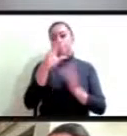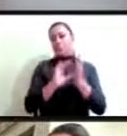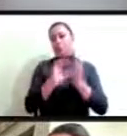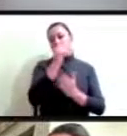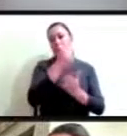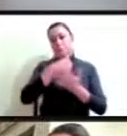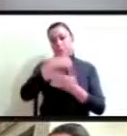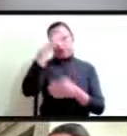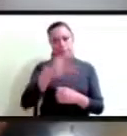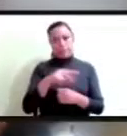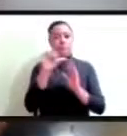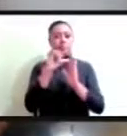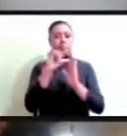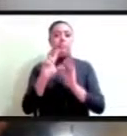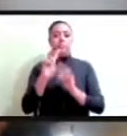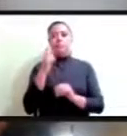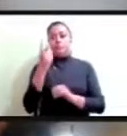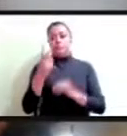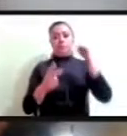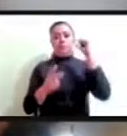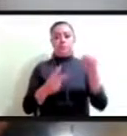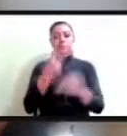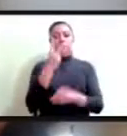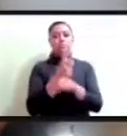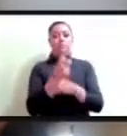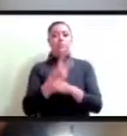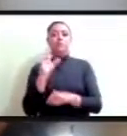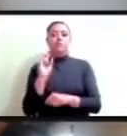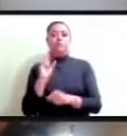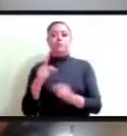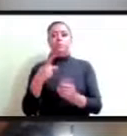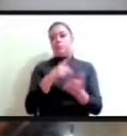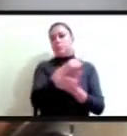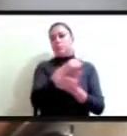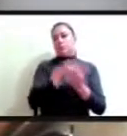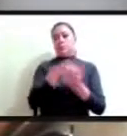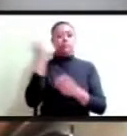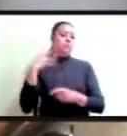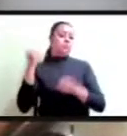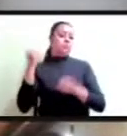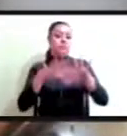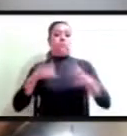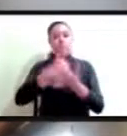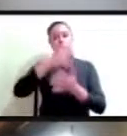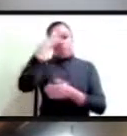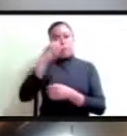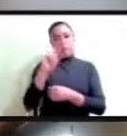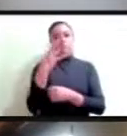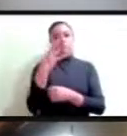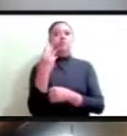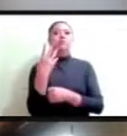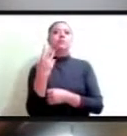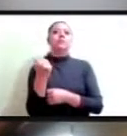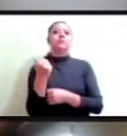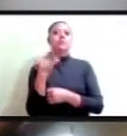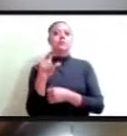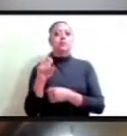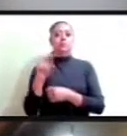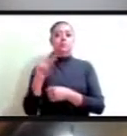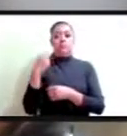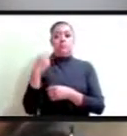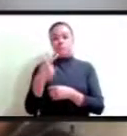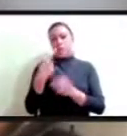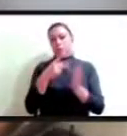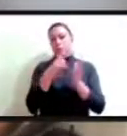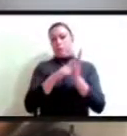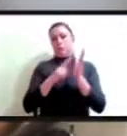y los artículos 32, fracciones segunda y trigésima de la Ley Orgánica 84, 85, 86 y 187 del reglamento, ambos del Congreso